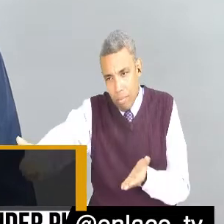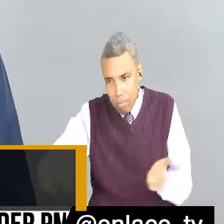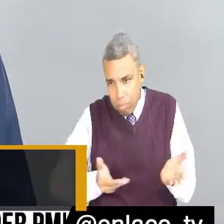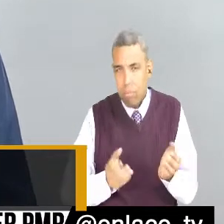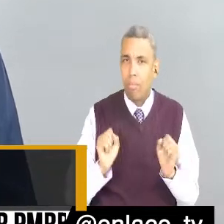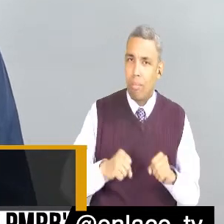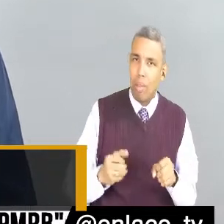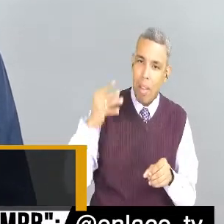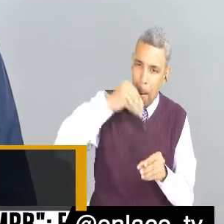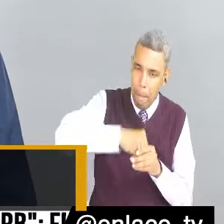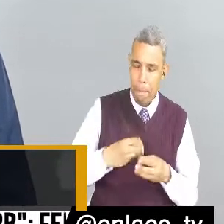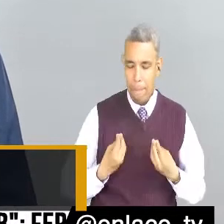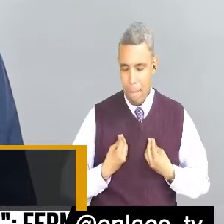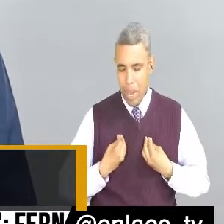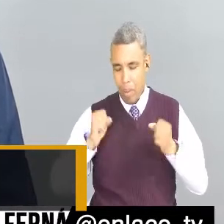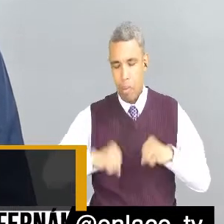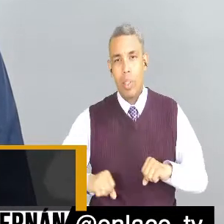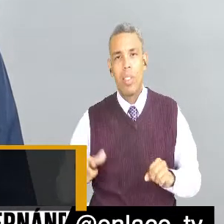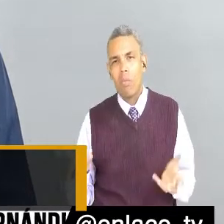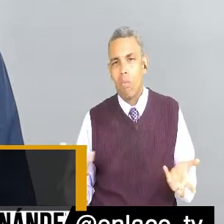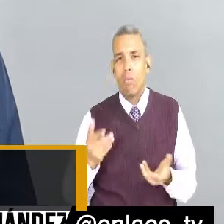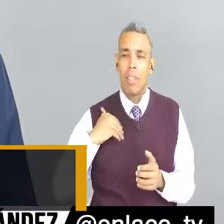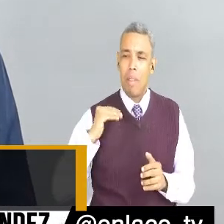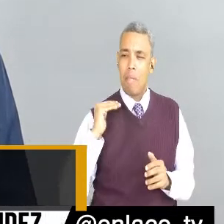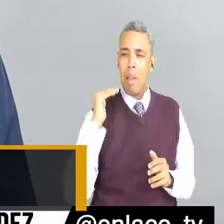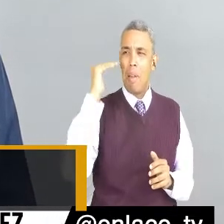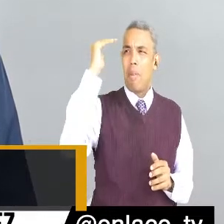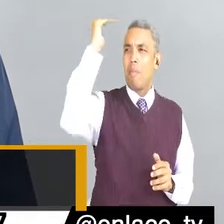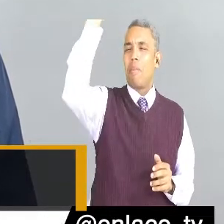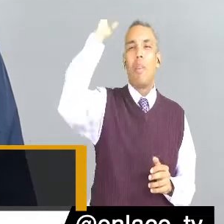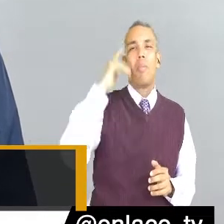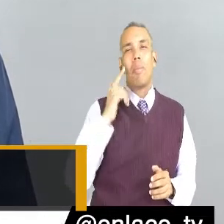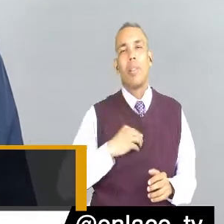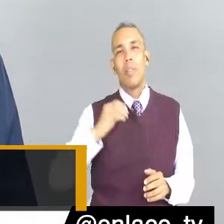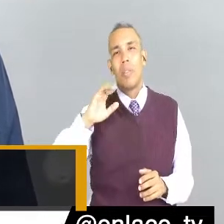a una vivienda en esta ciudad de la Centenario, que se empieza a postular el